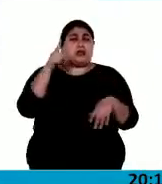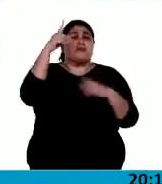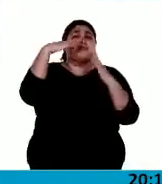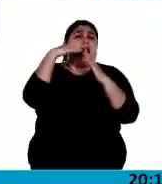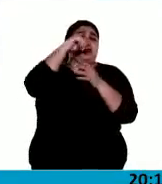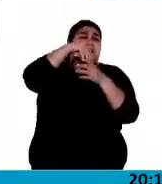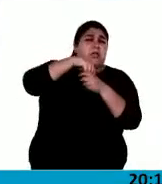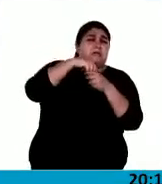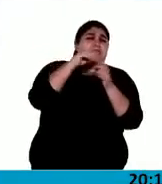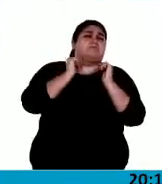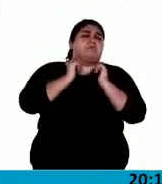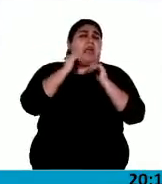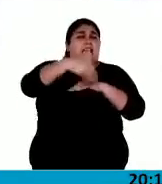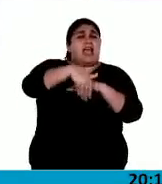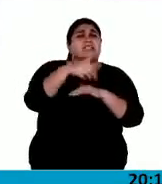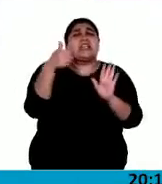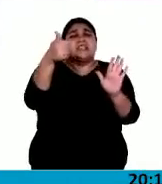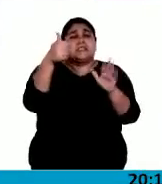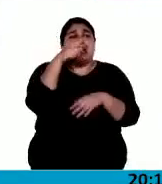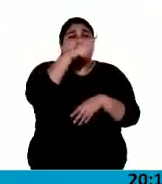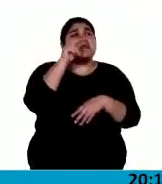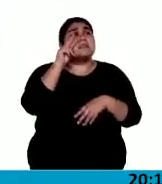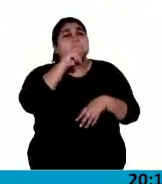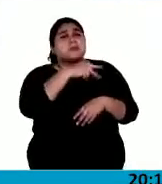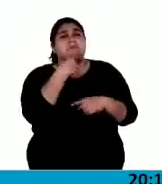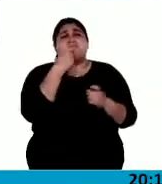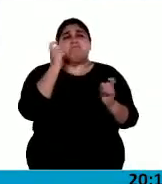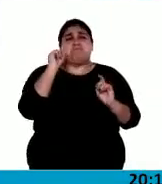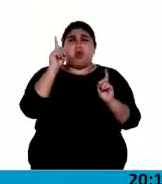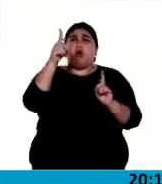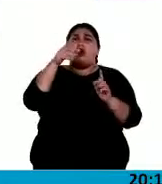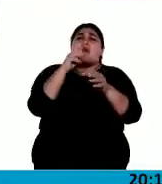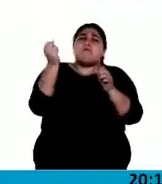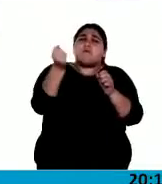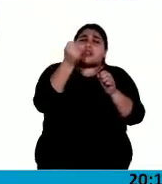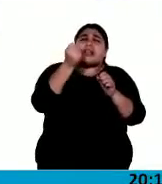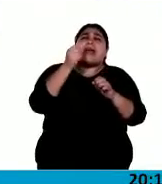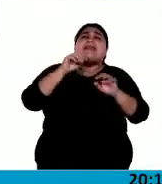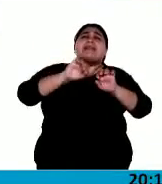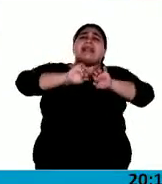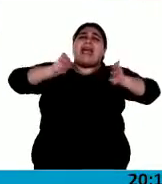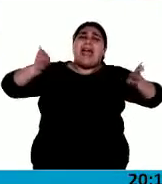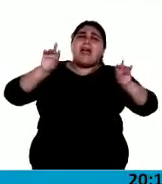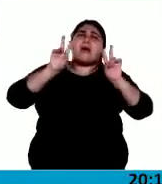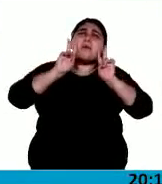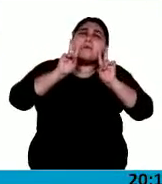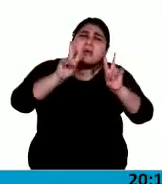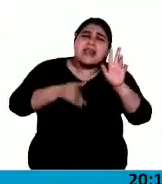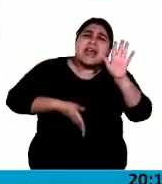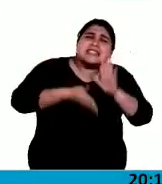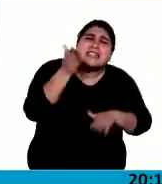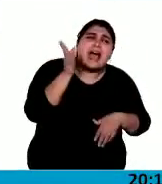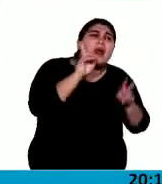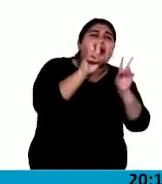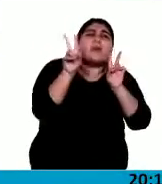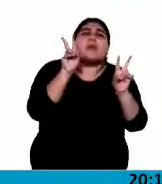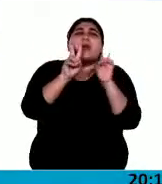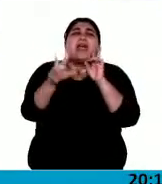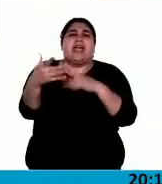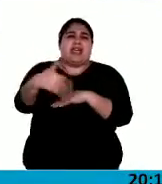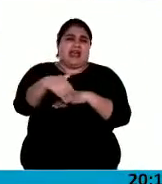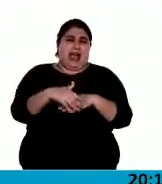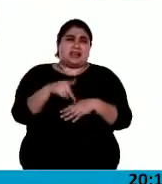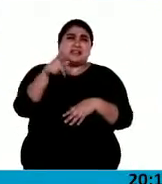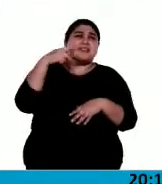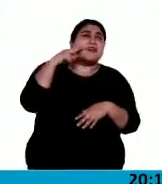6 y no entiende lo que está pasando afuera. Yo le pido al gobernador que salga, que recorra la calle, que vea lo que está pasando, que recorra un